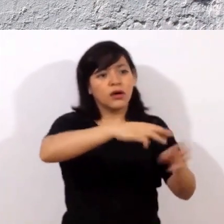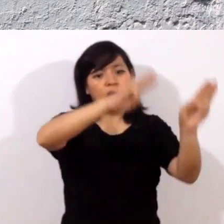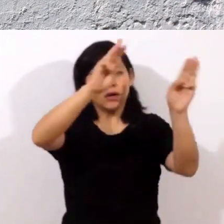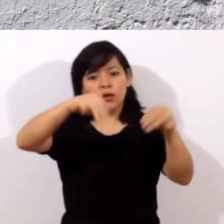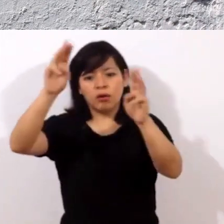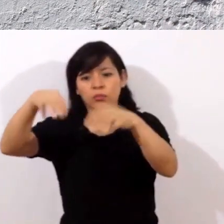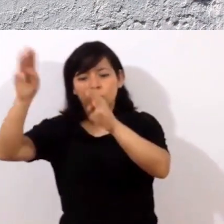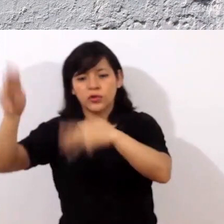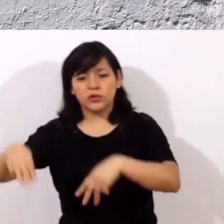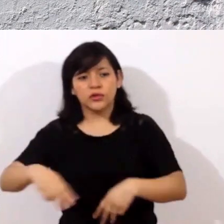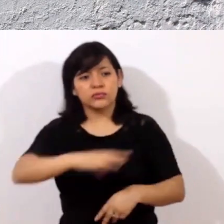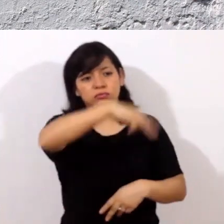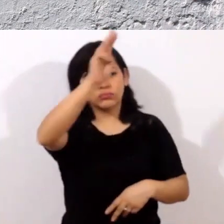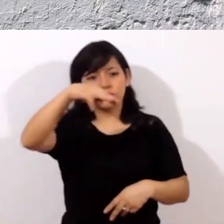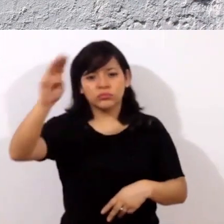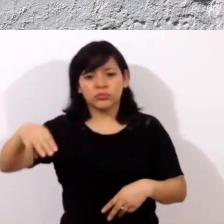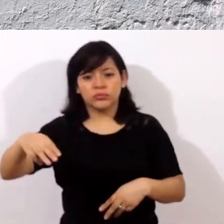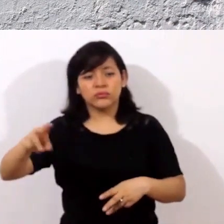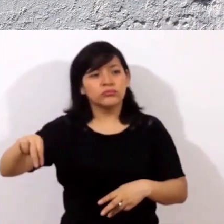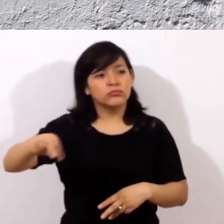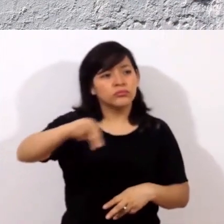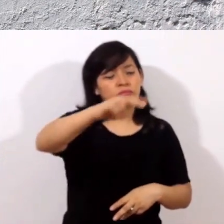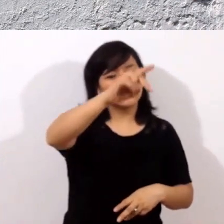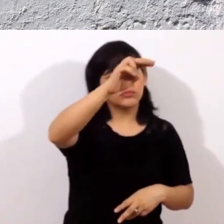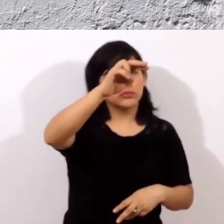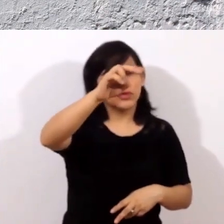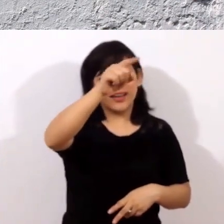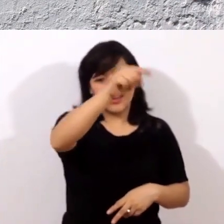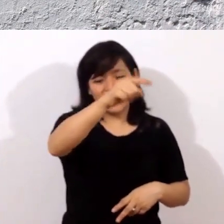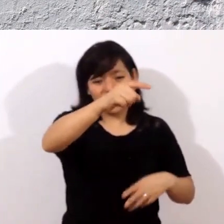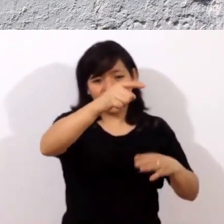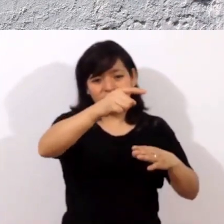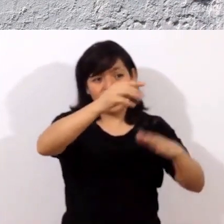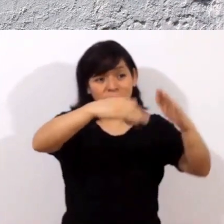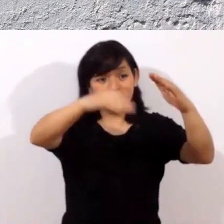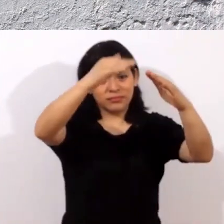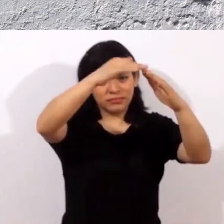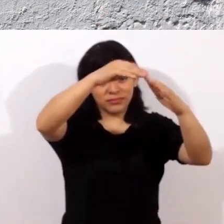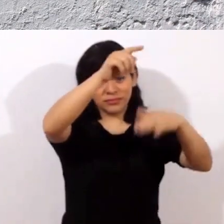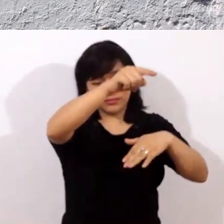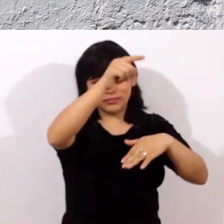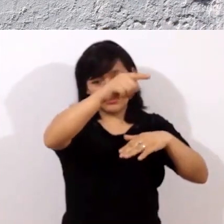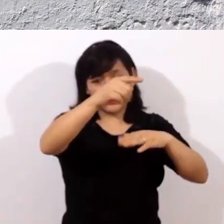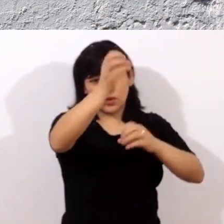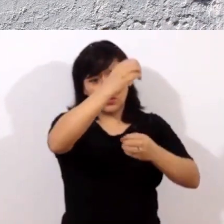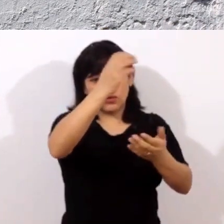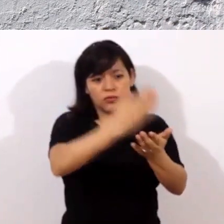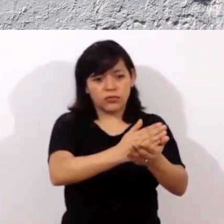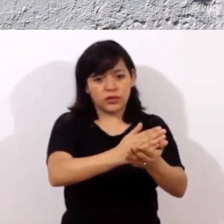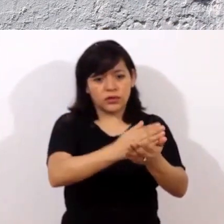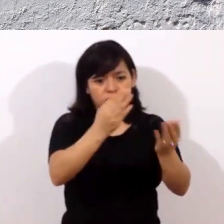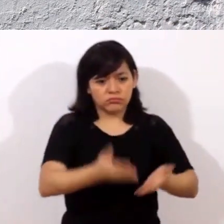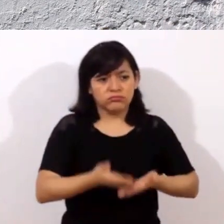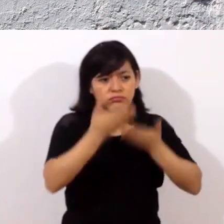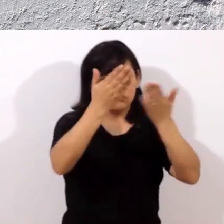Estaba yendo muy mal el país, muy mal. Y el Señor está enumerando todas estas acciones que tiene el